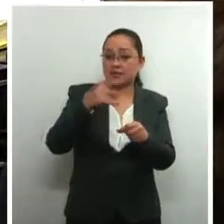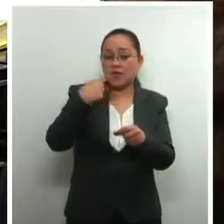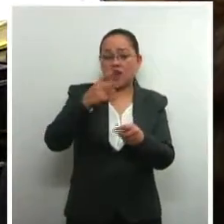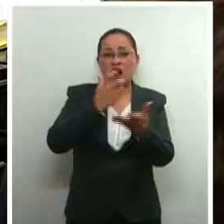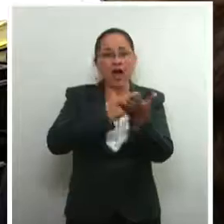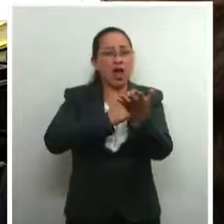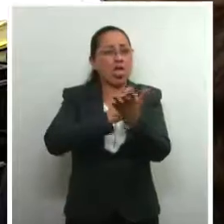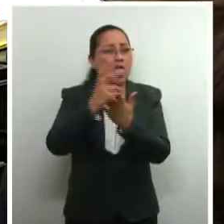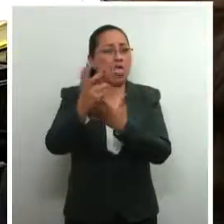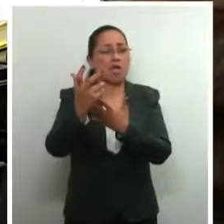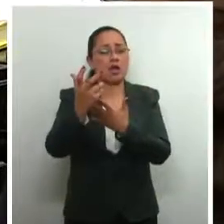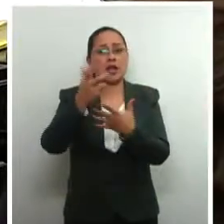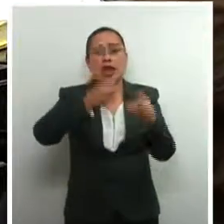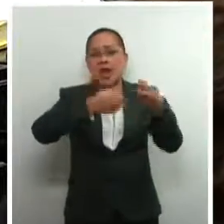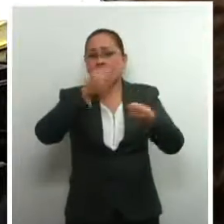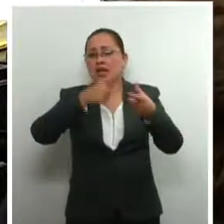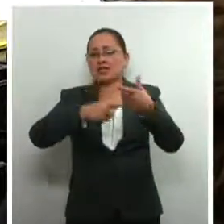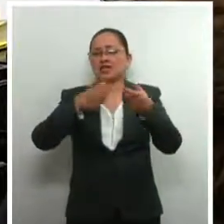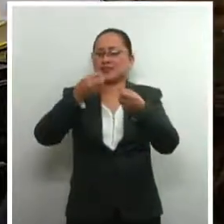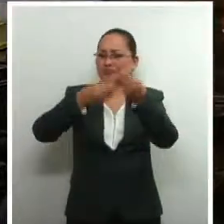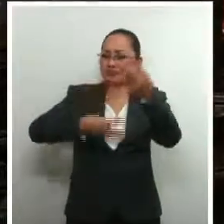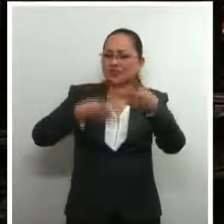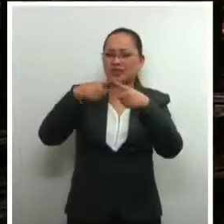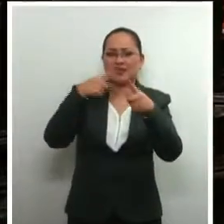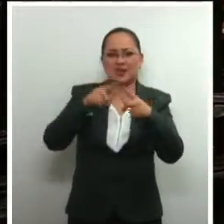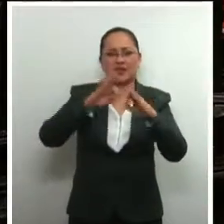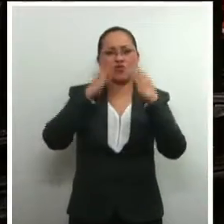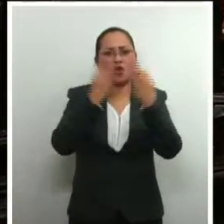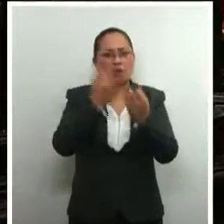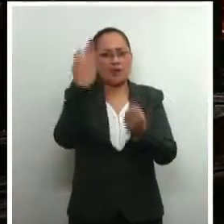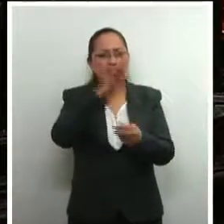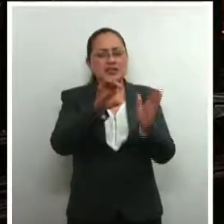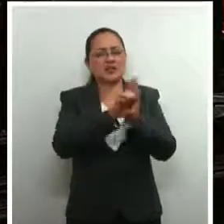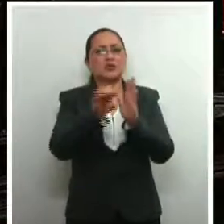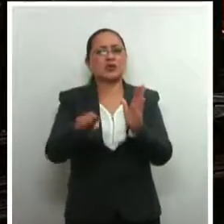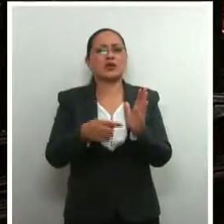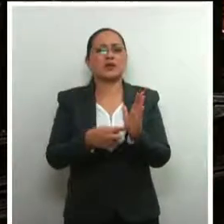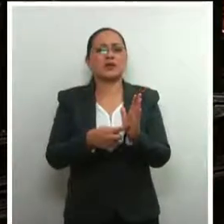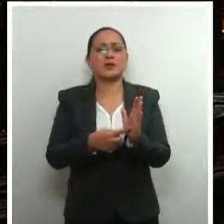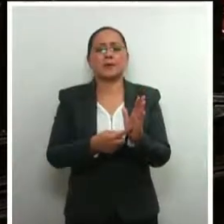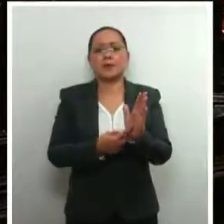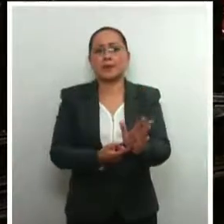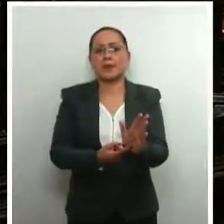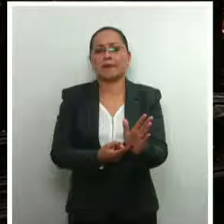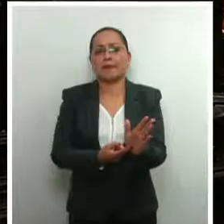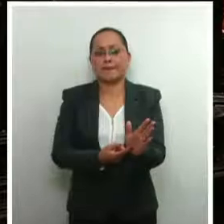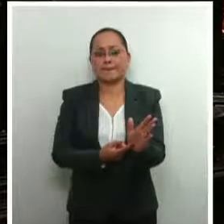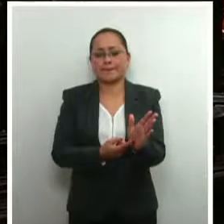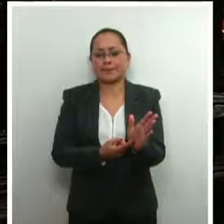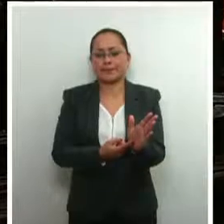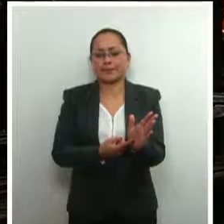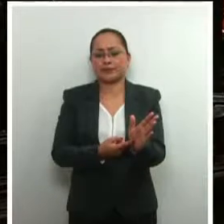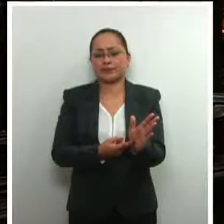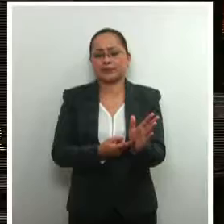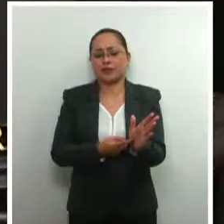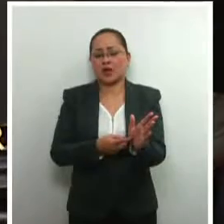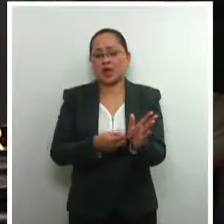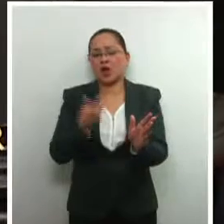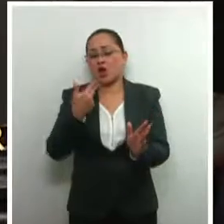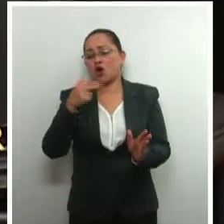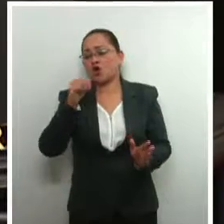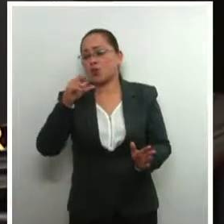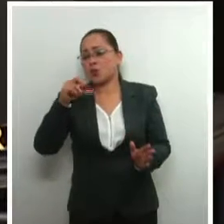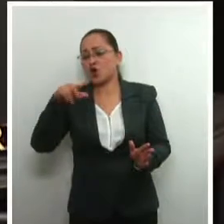manera exagerada y artificial. Por ejemplo, poniéndoles, no sé,